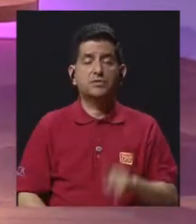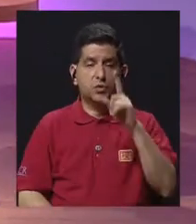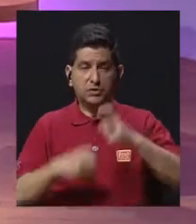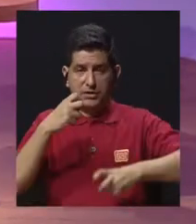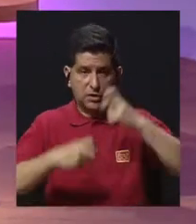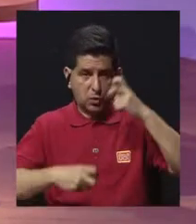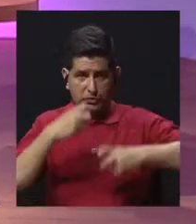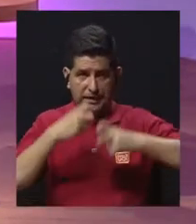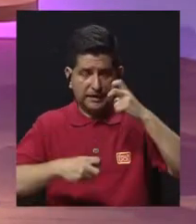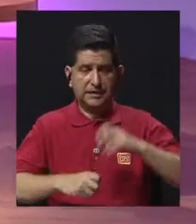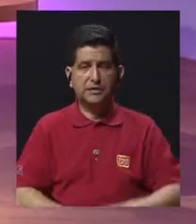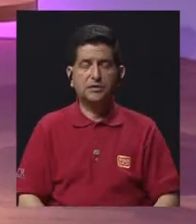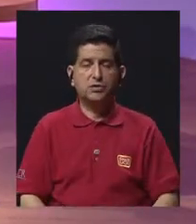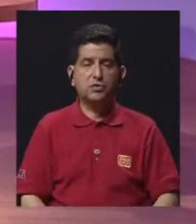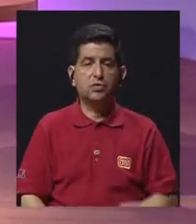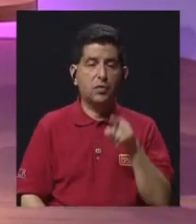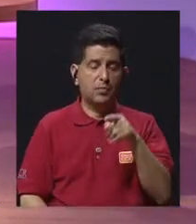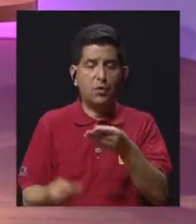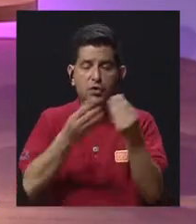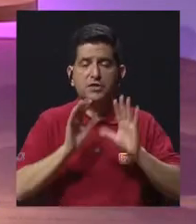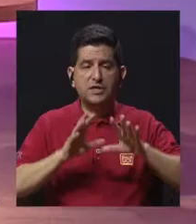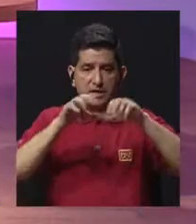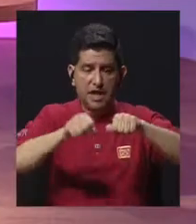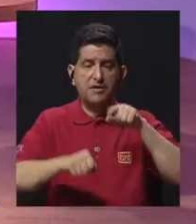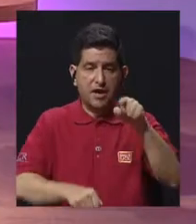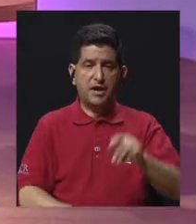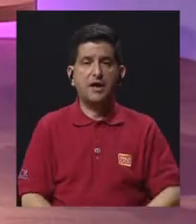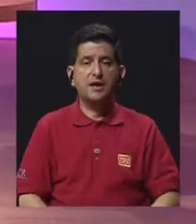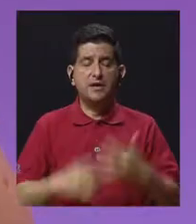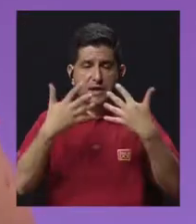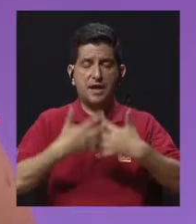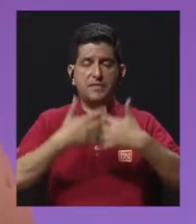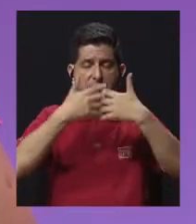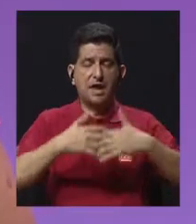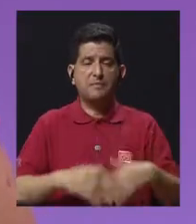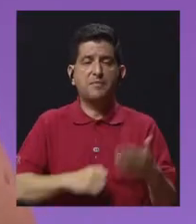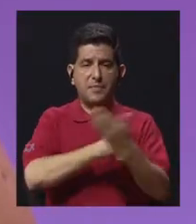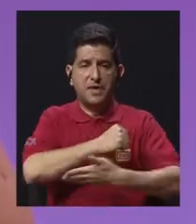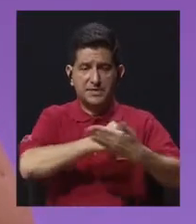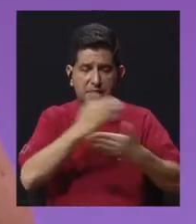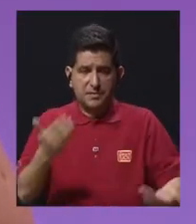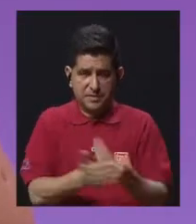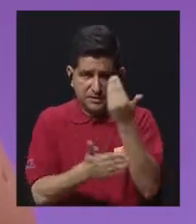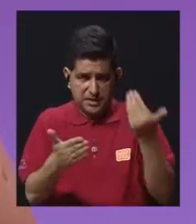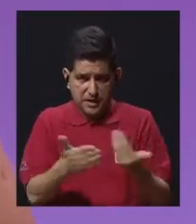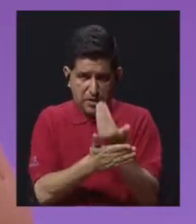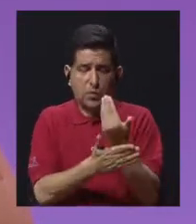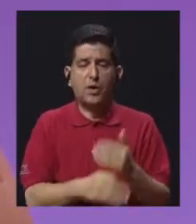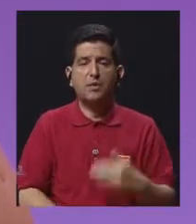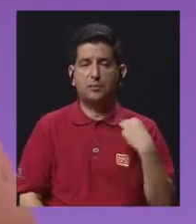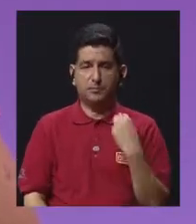delito por usurpación de tierra, porque ella pertenece a una empresa campesina reciente que